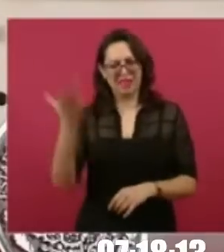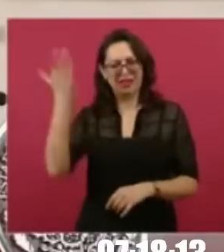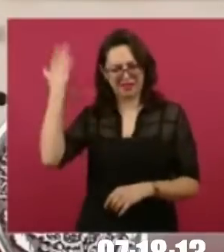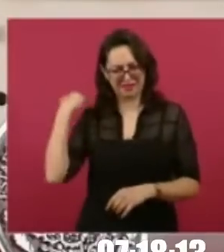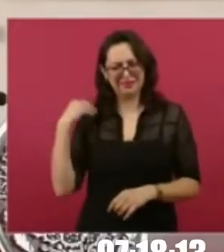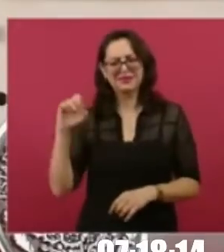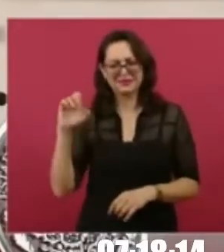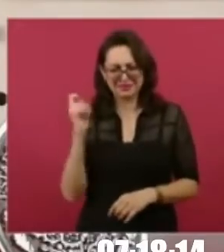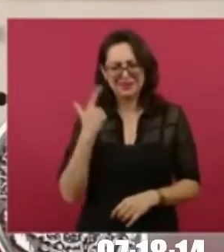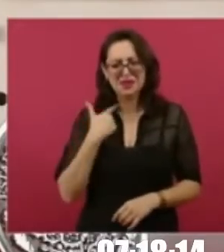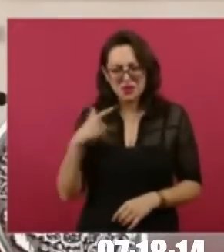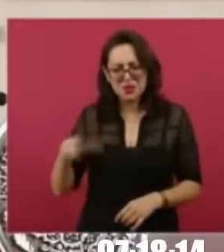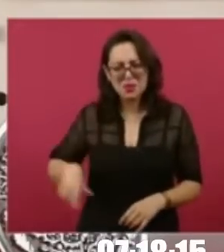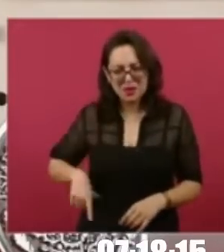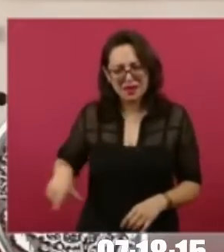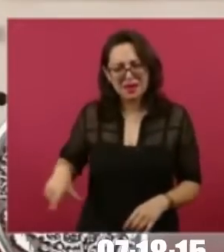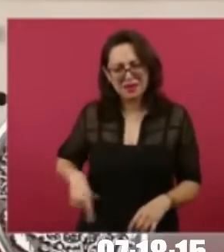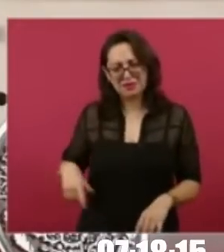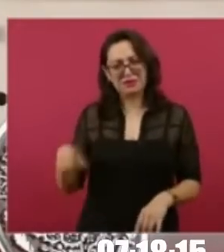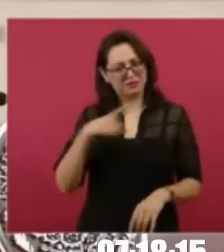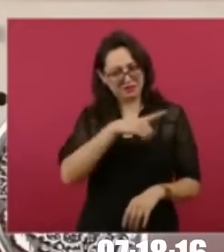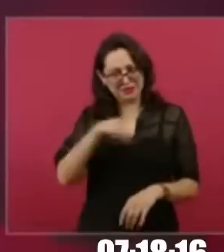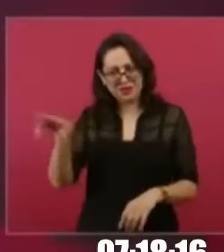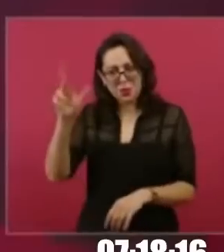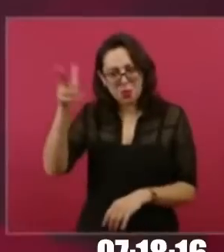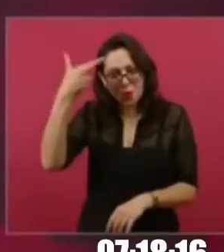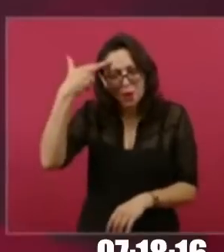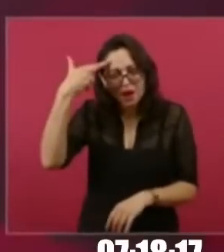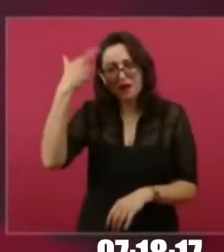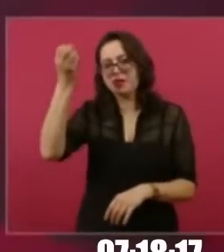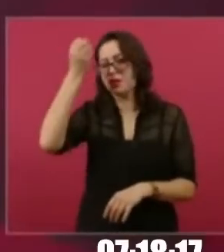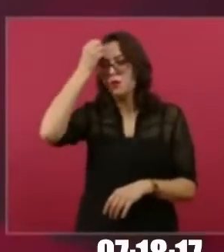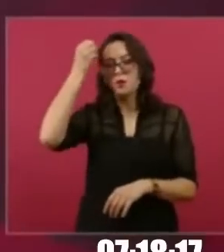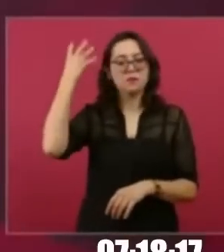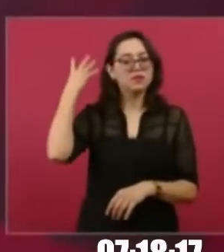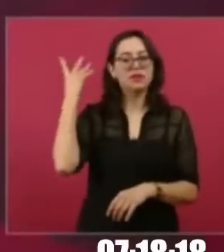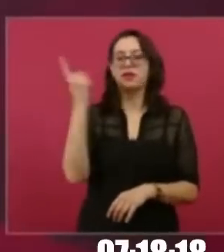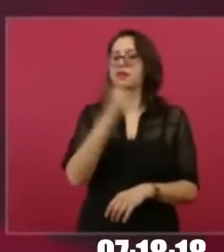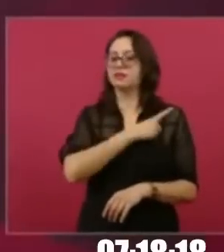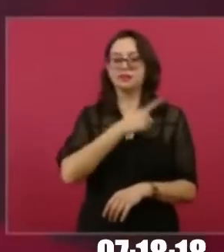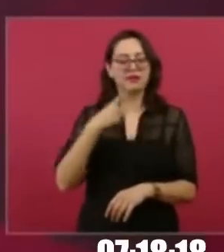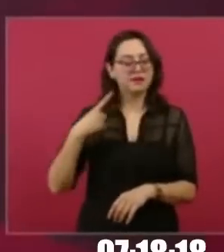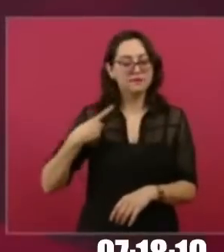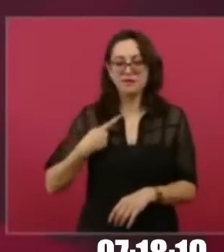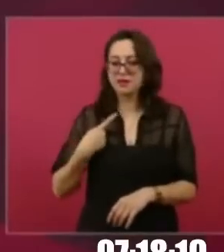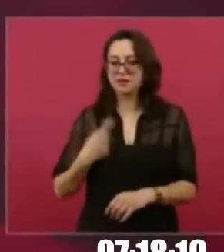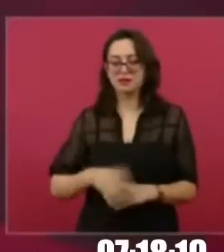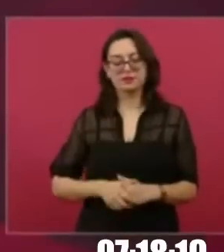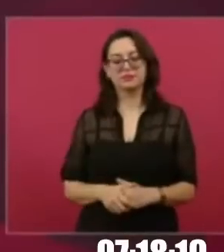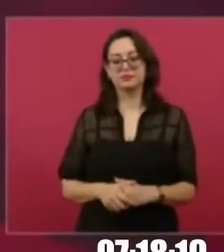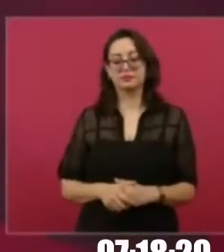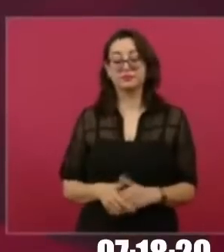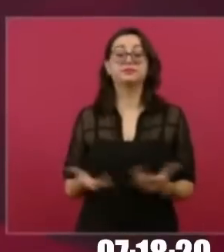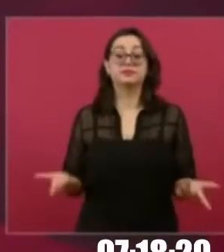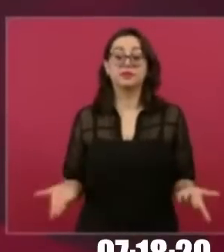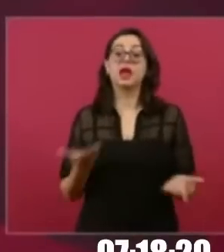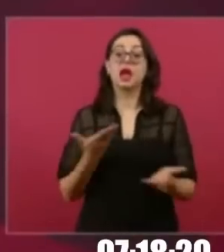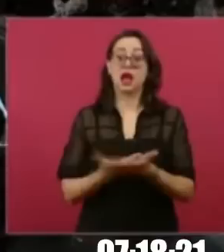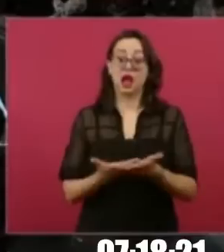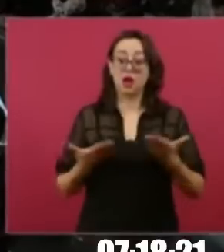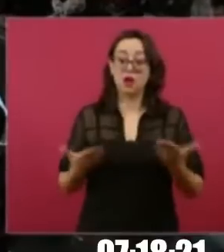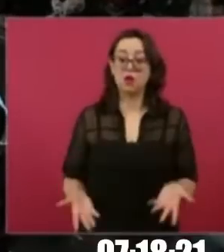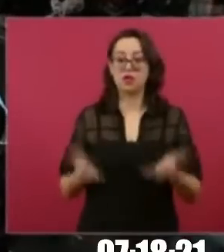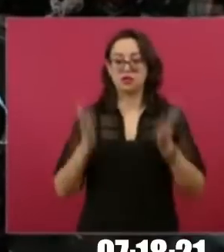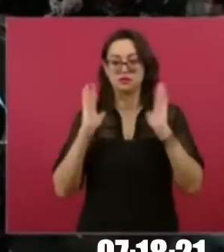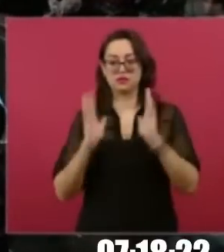todo esto que no debe olvidarse Como ya se puso orden